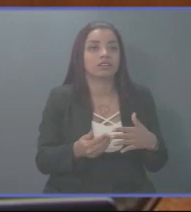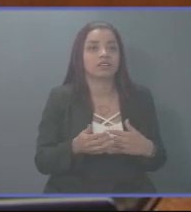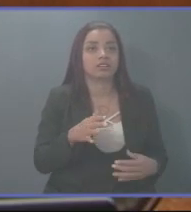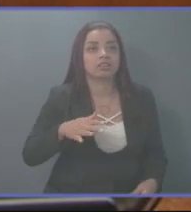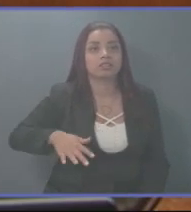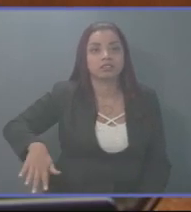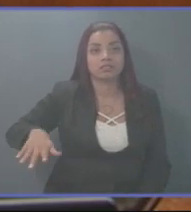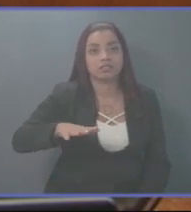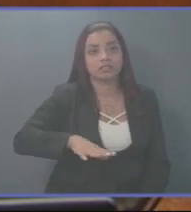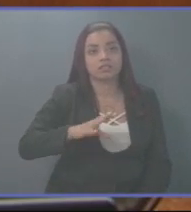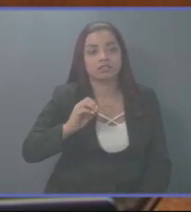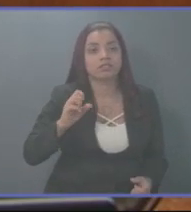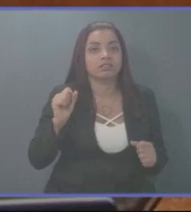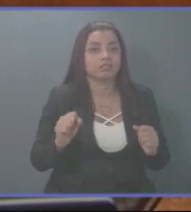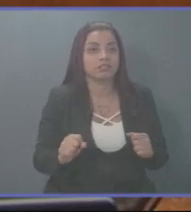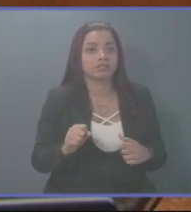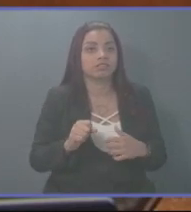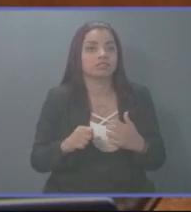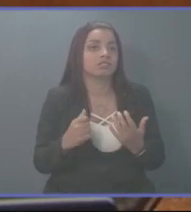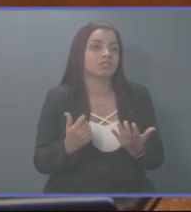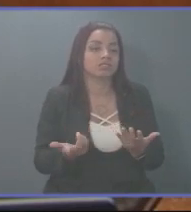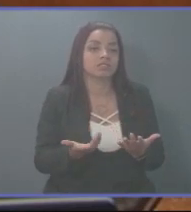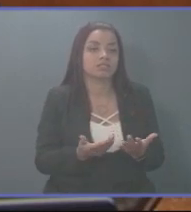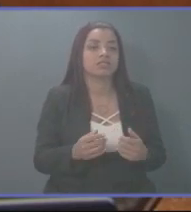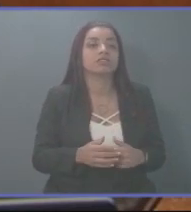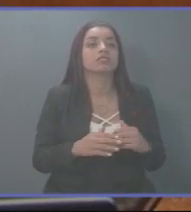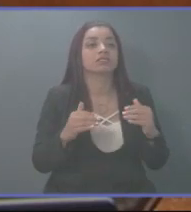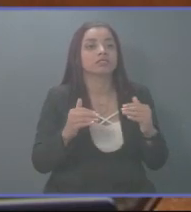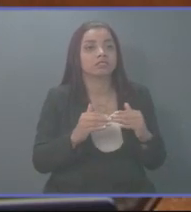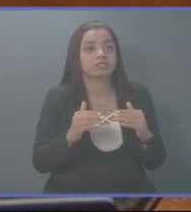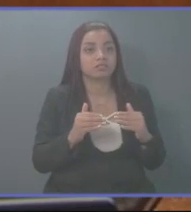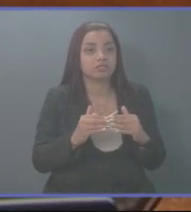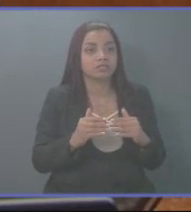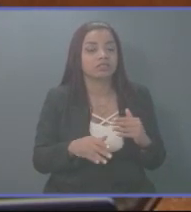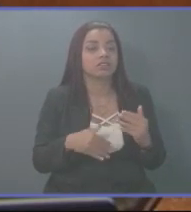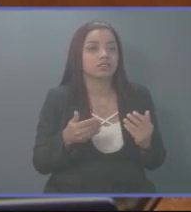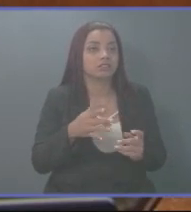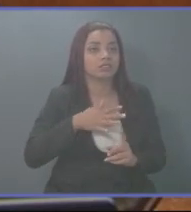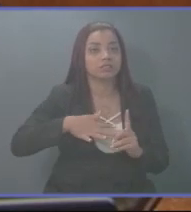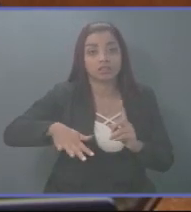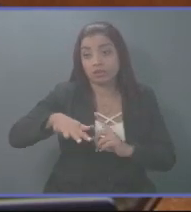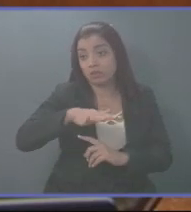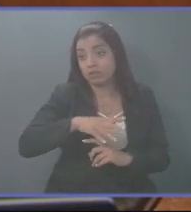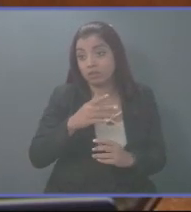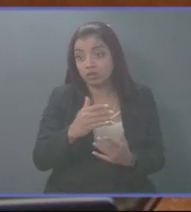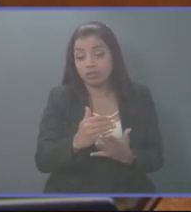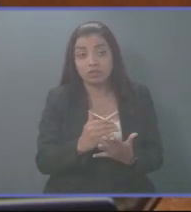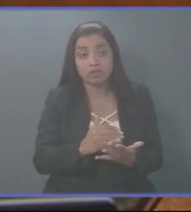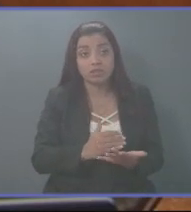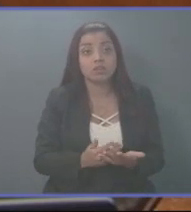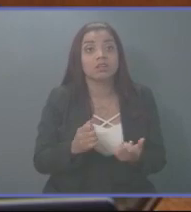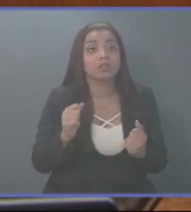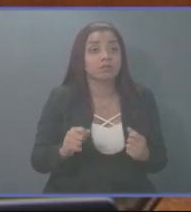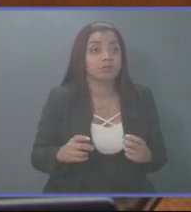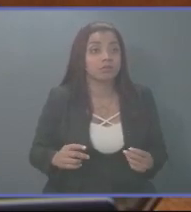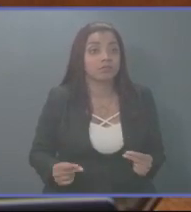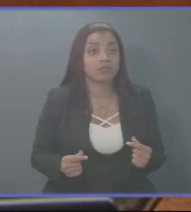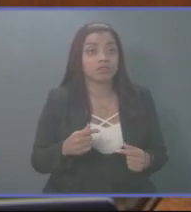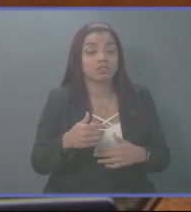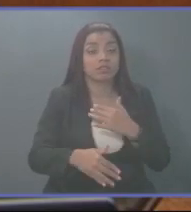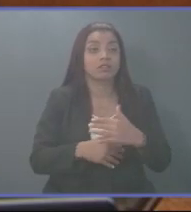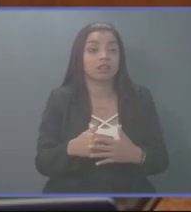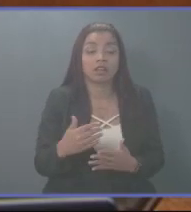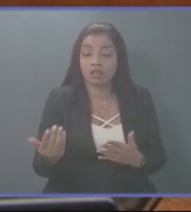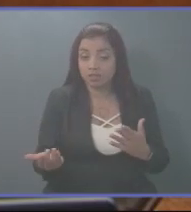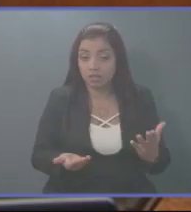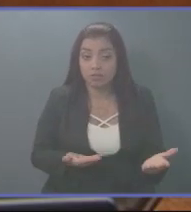domicilio o residencia habitual. Tan pronto como las condiciones lo permitan, se facilitarán los servicios